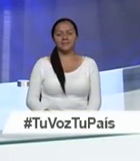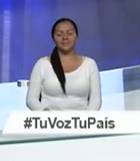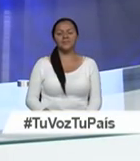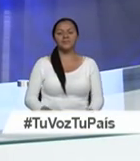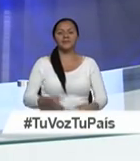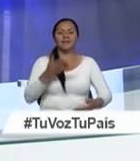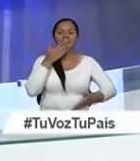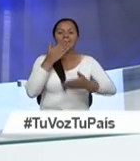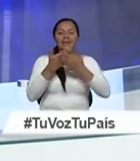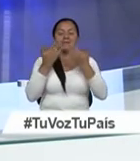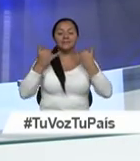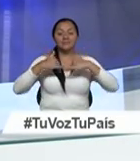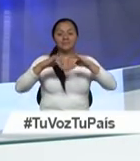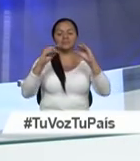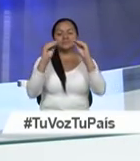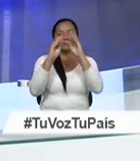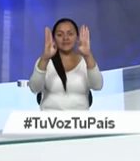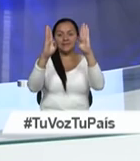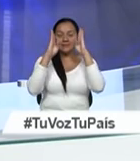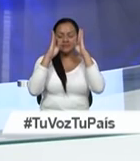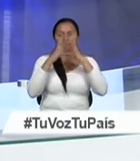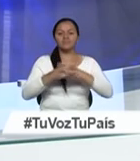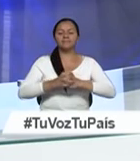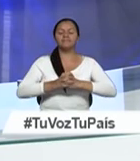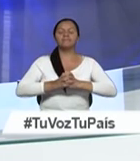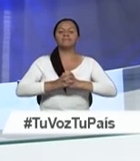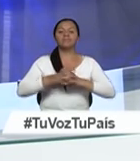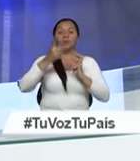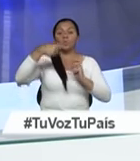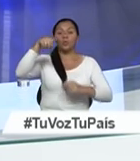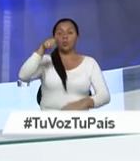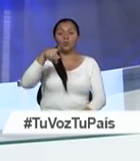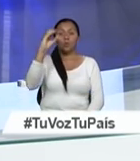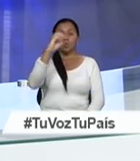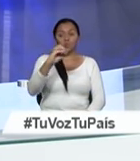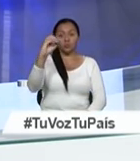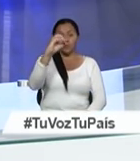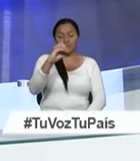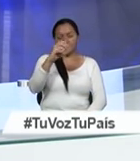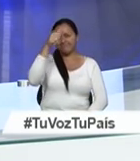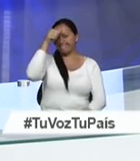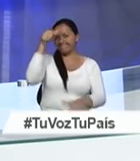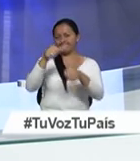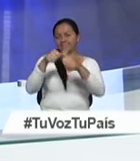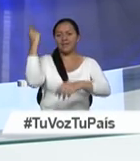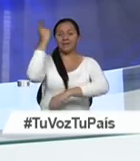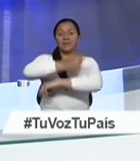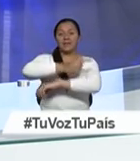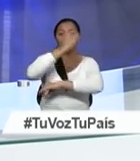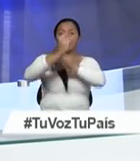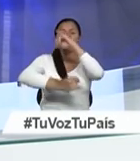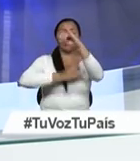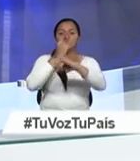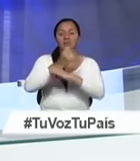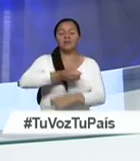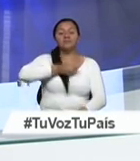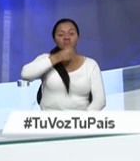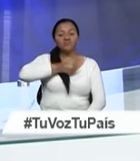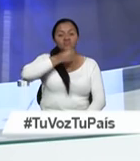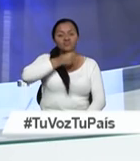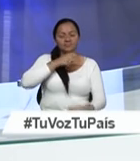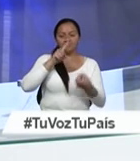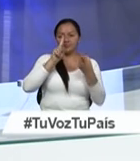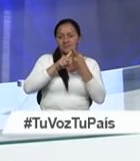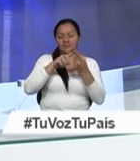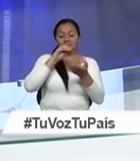Muchas gracias por continuar en nuestra sintonía. Este 1 de octubre se conmemoró el Día Internacional del Adulto Mayor, fecha